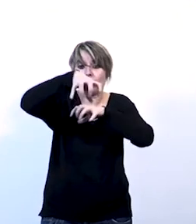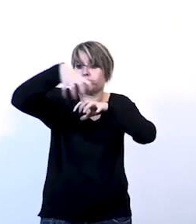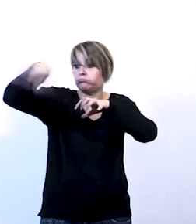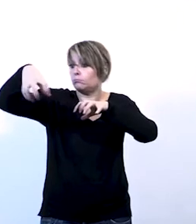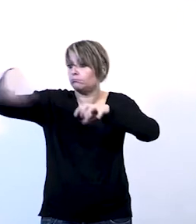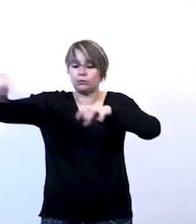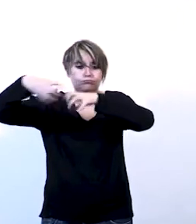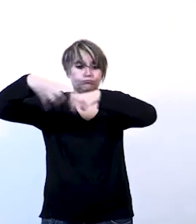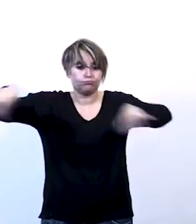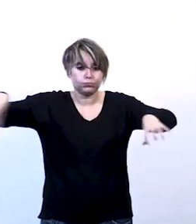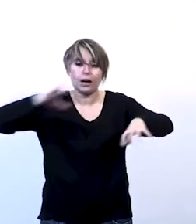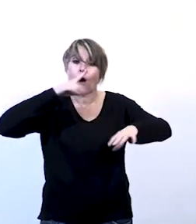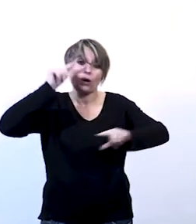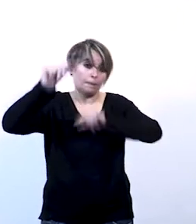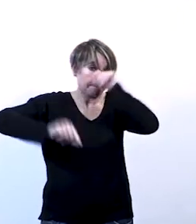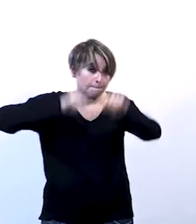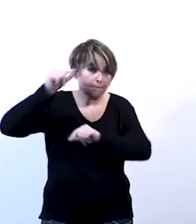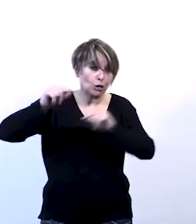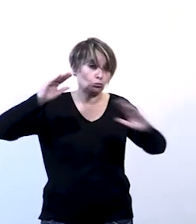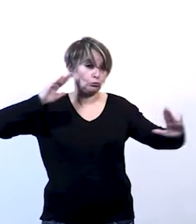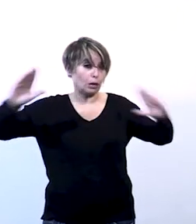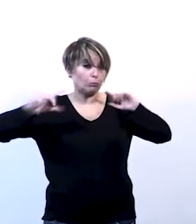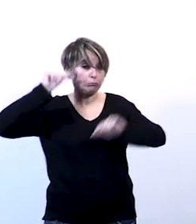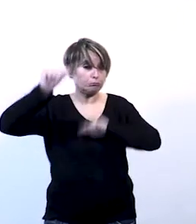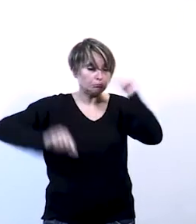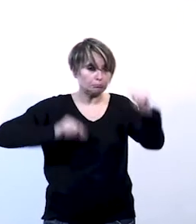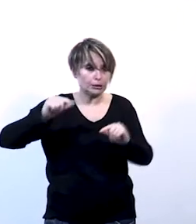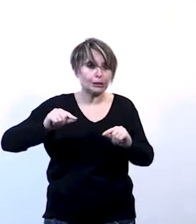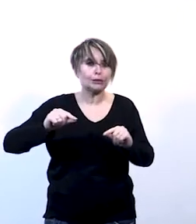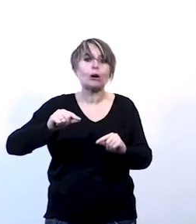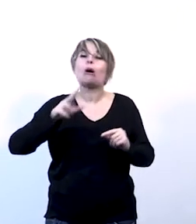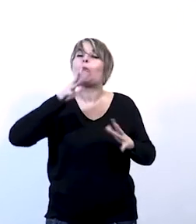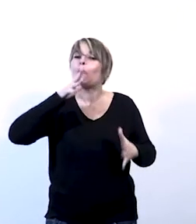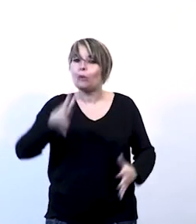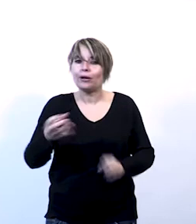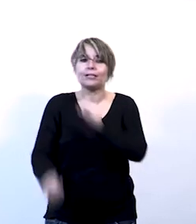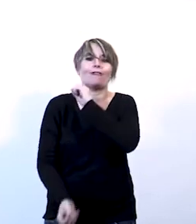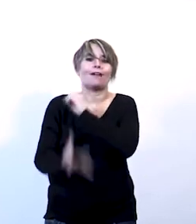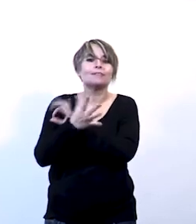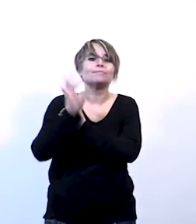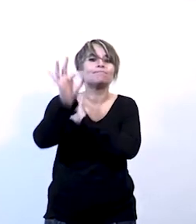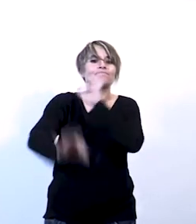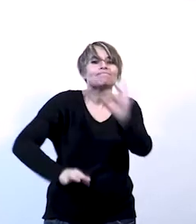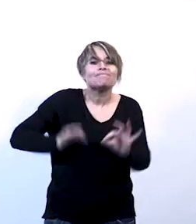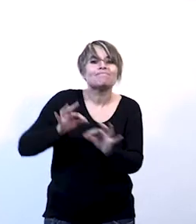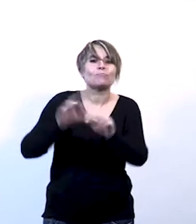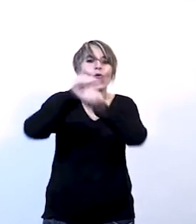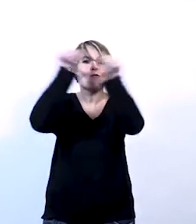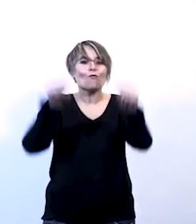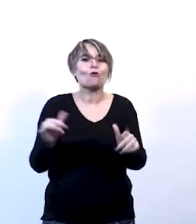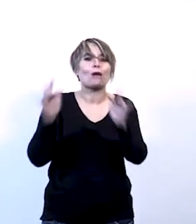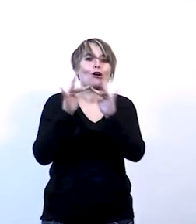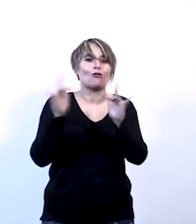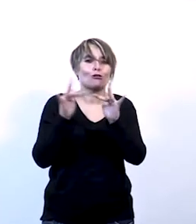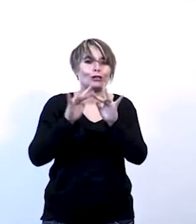últimamente con el virus que pasó. Entonces, por eso fue que nació esa forma de